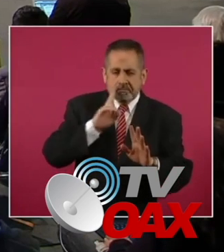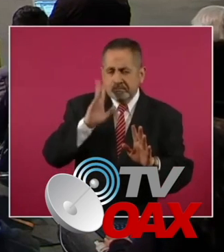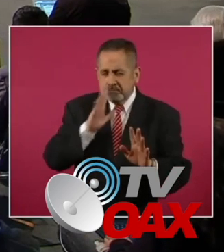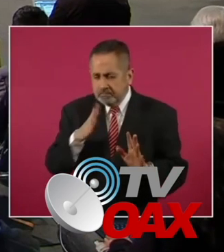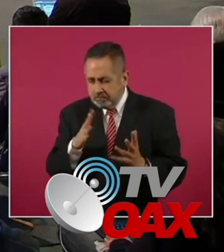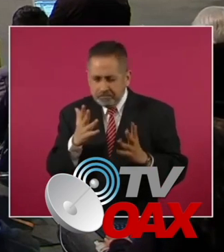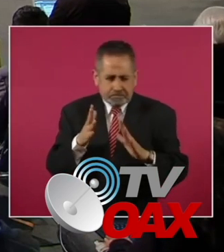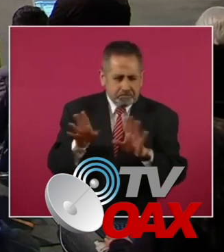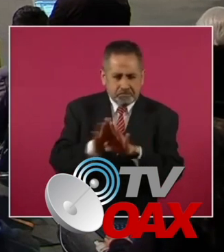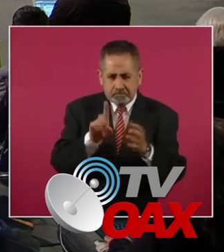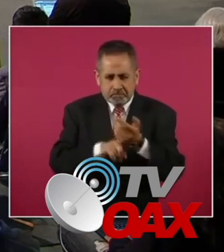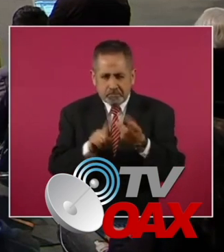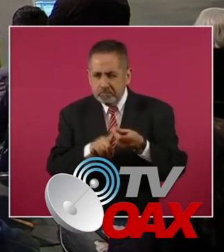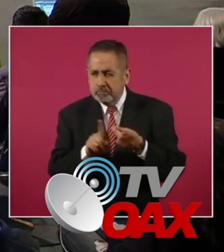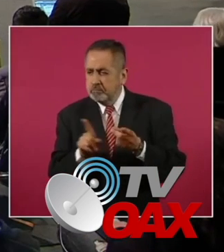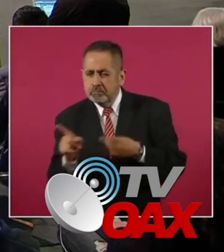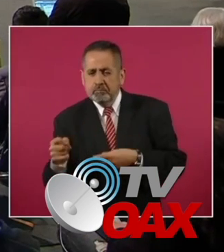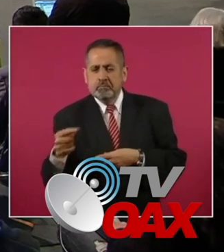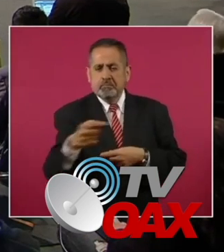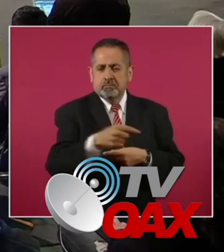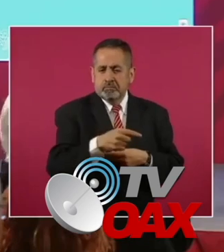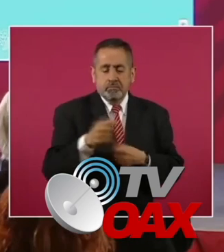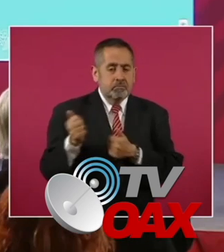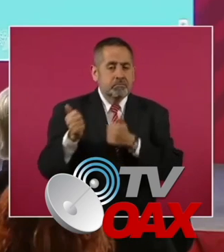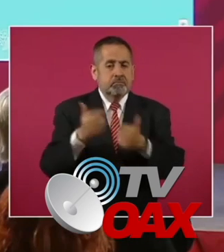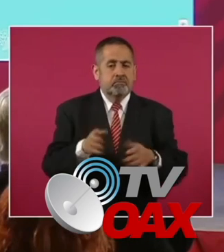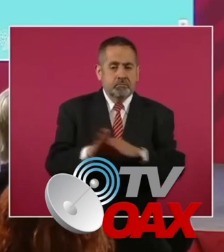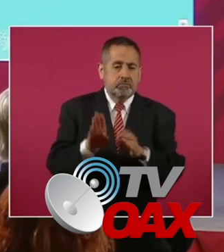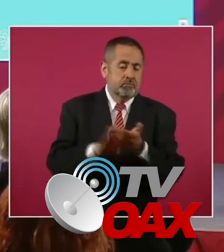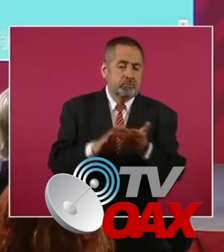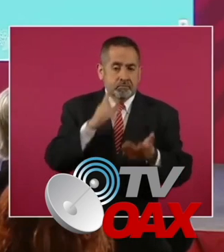buscando. No. Eso está de este lado.